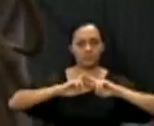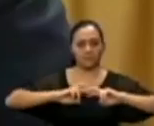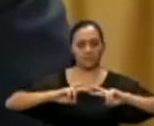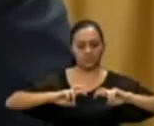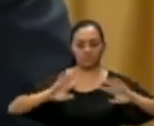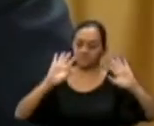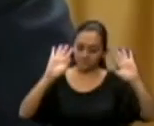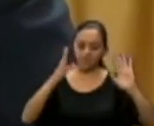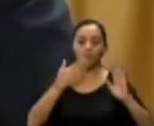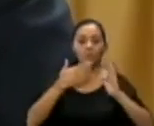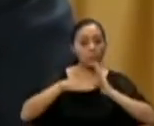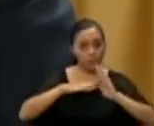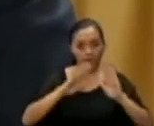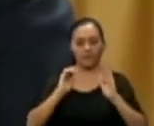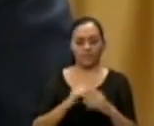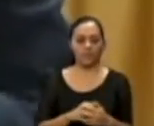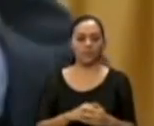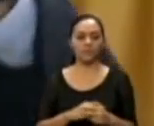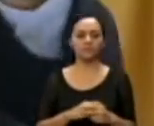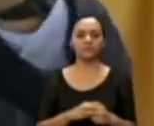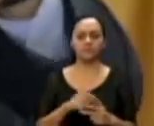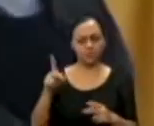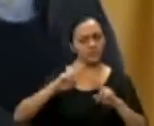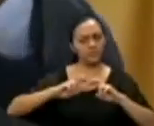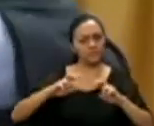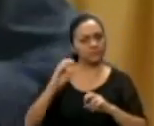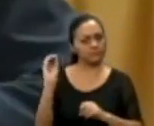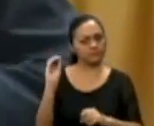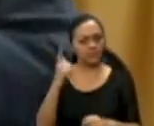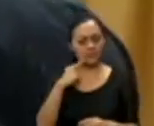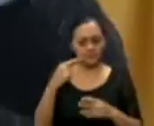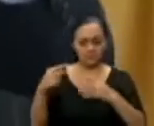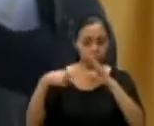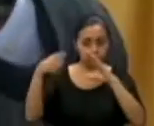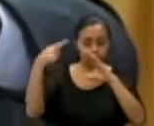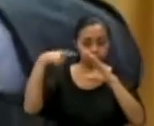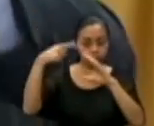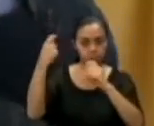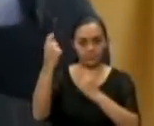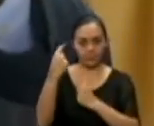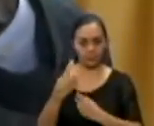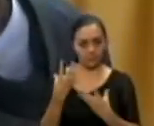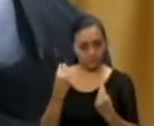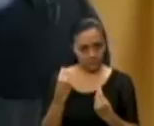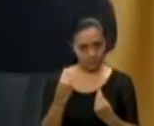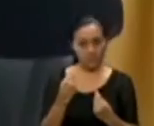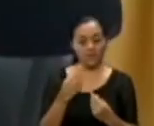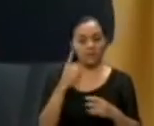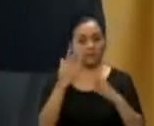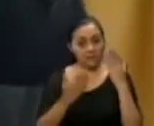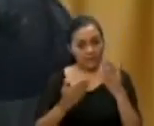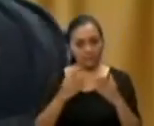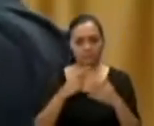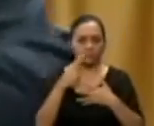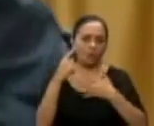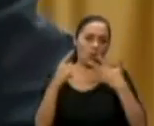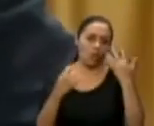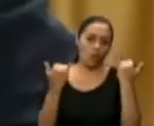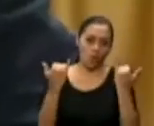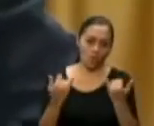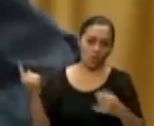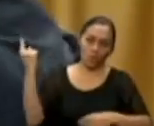por ejemplo le digo es que primero ha hecho un bombardeo de pregunta segundo insinuando algunas cosas como el hecho todo el día de